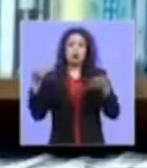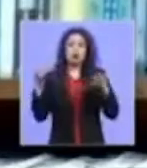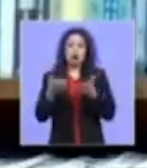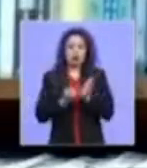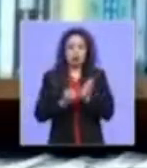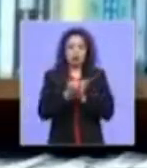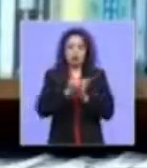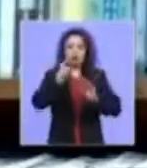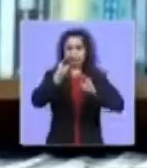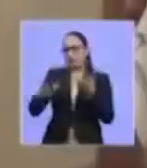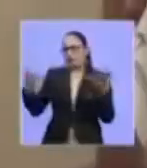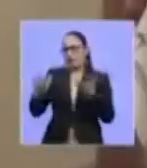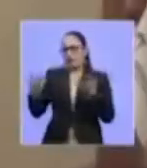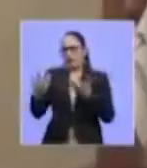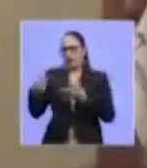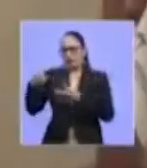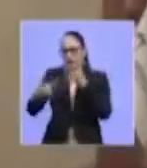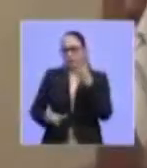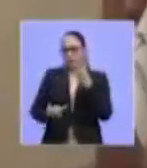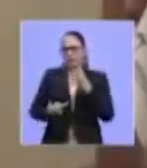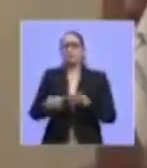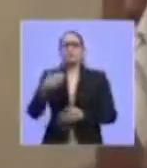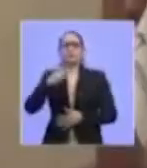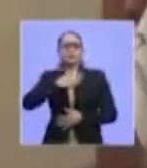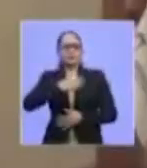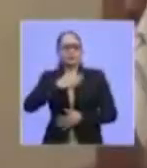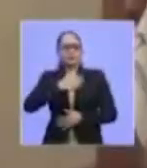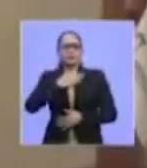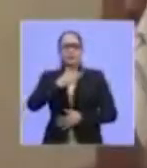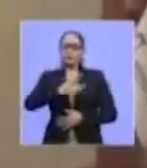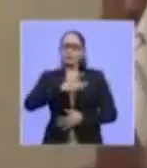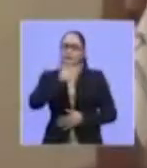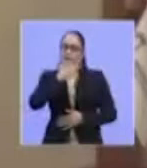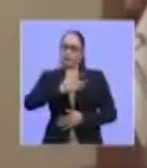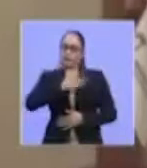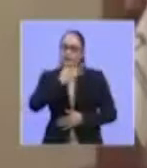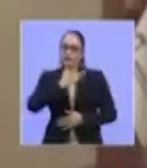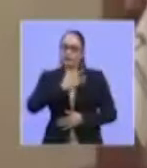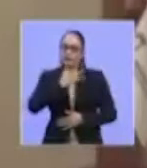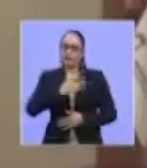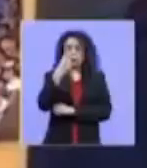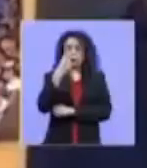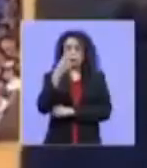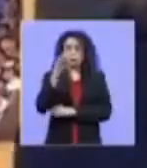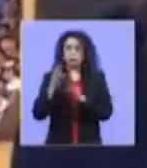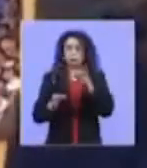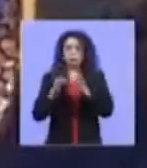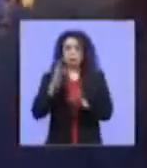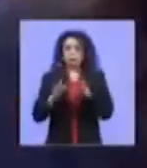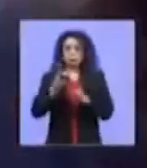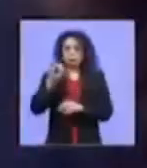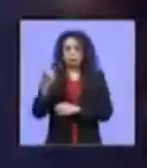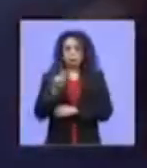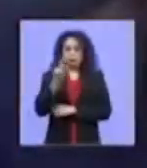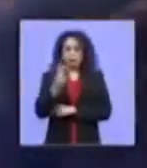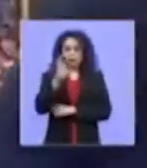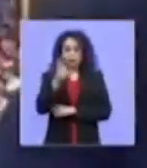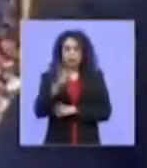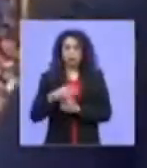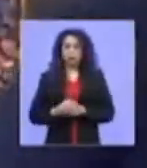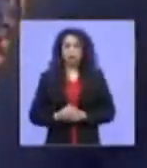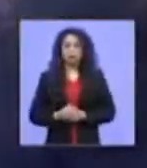electoral, que siga de manera inmediata al proceso electoral 2020-2021. Además, por mayoría de votos, el